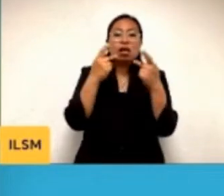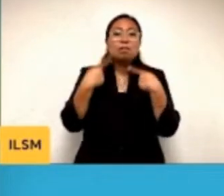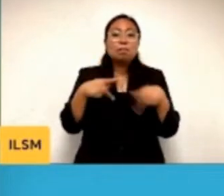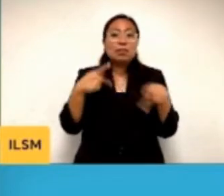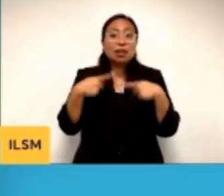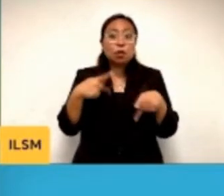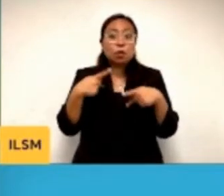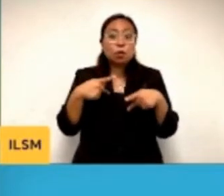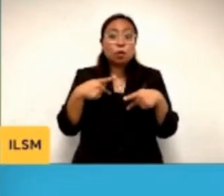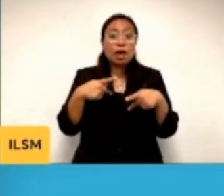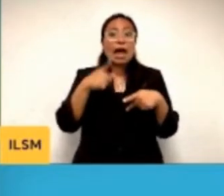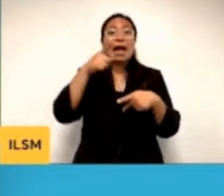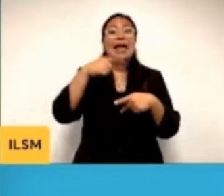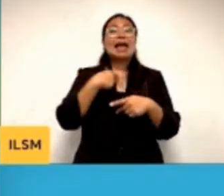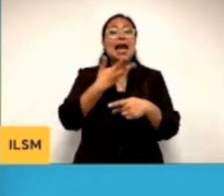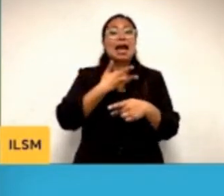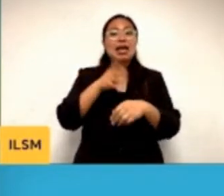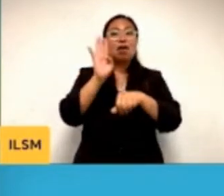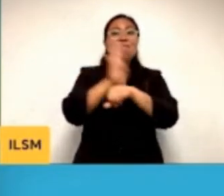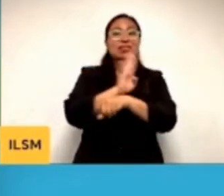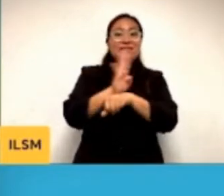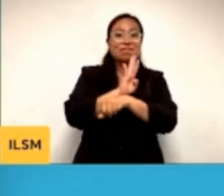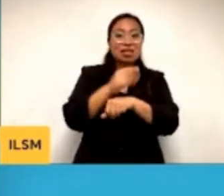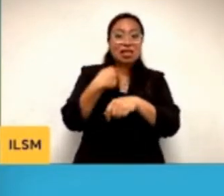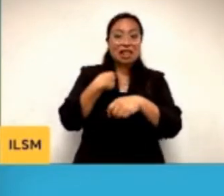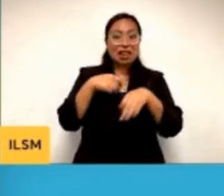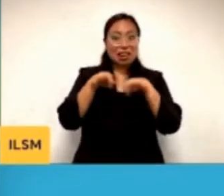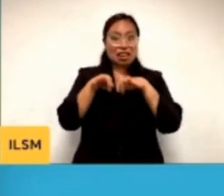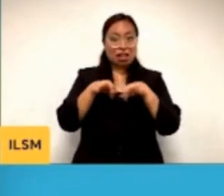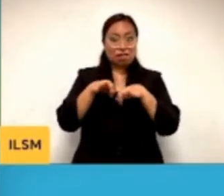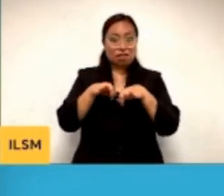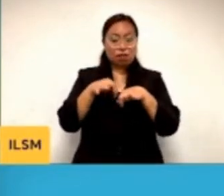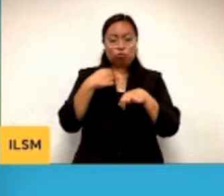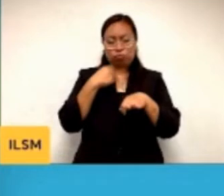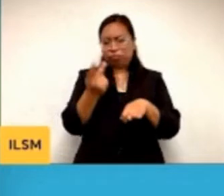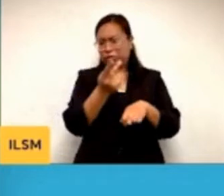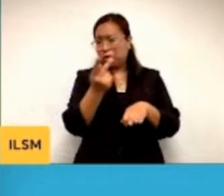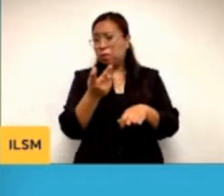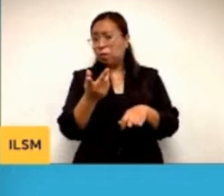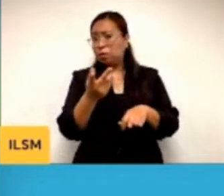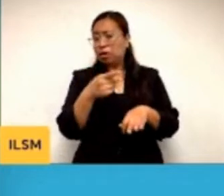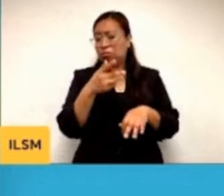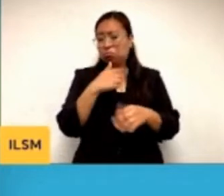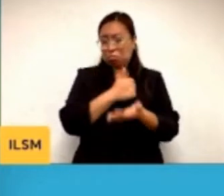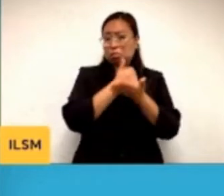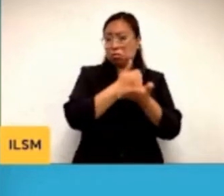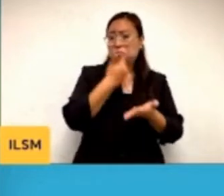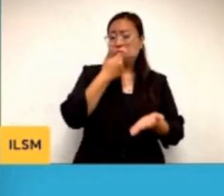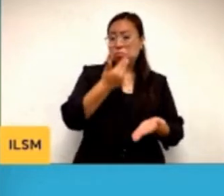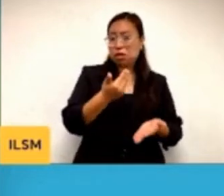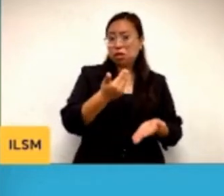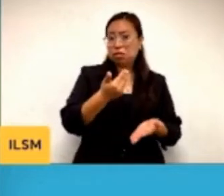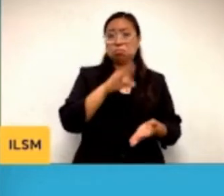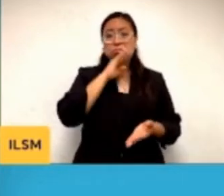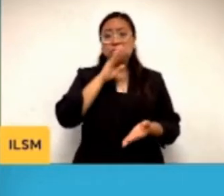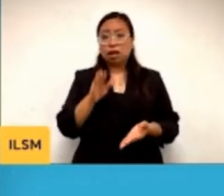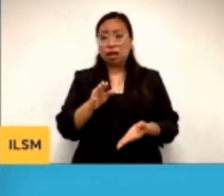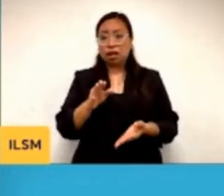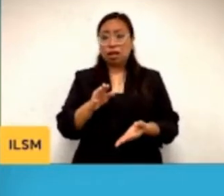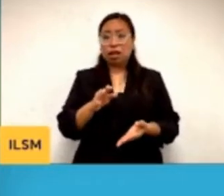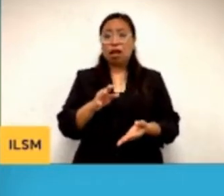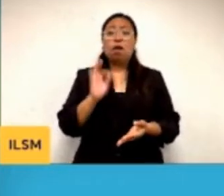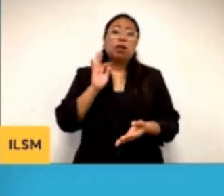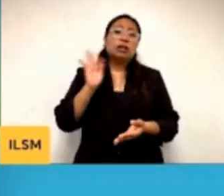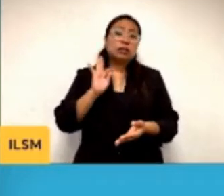negativo en tu trabajo o en lo que tú haces actualmente, son impactadas de alguna manera, o que